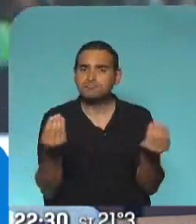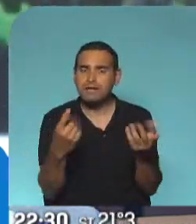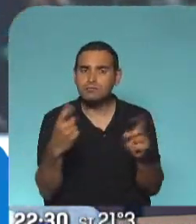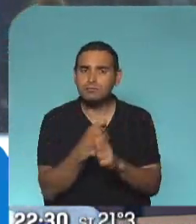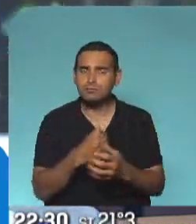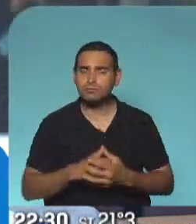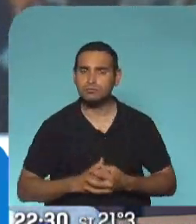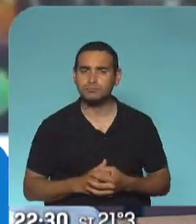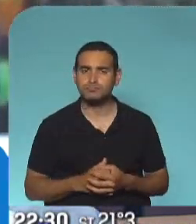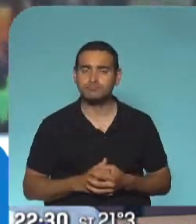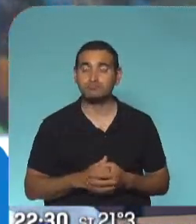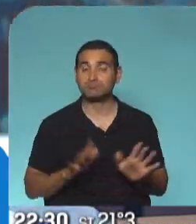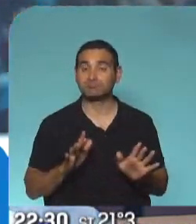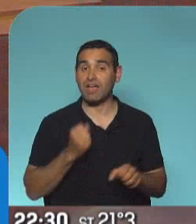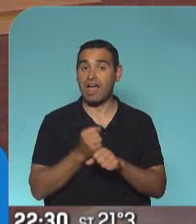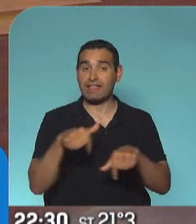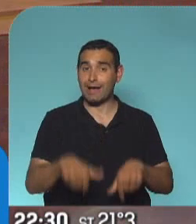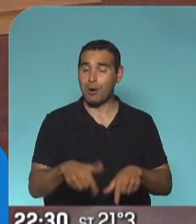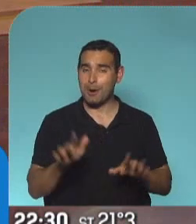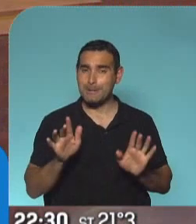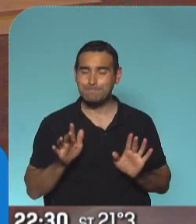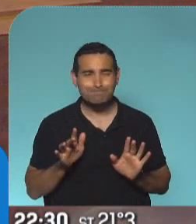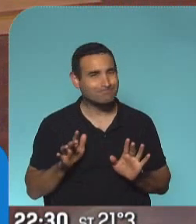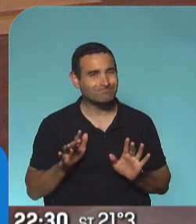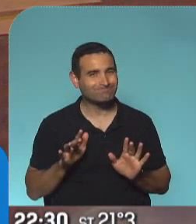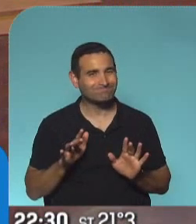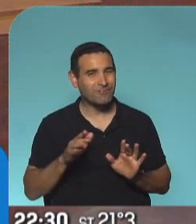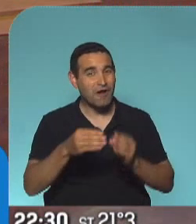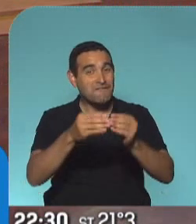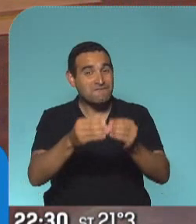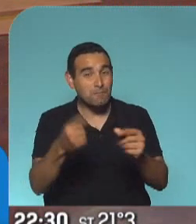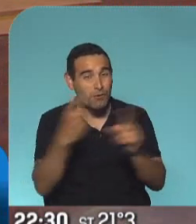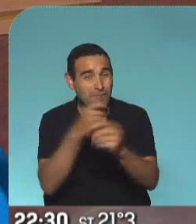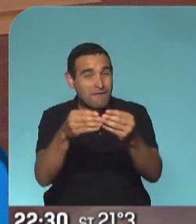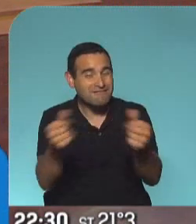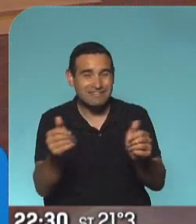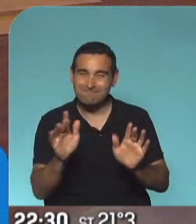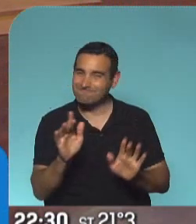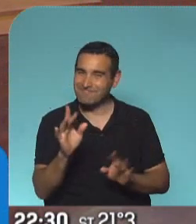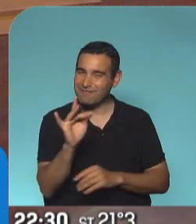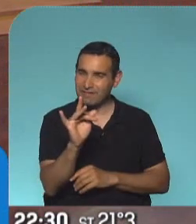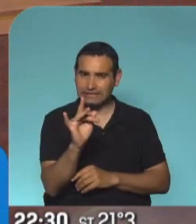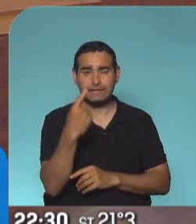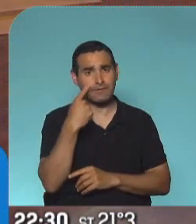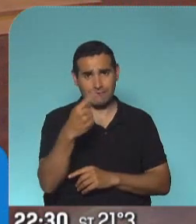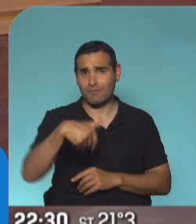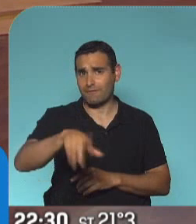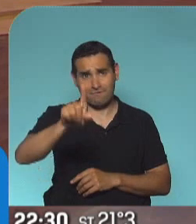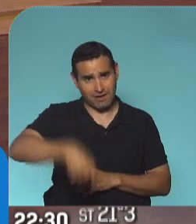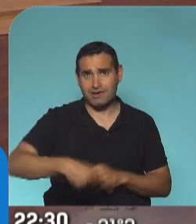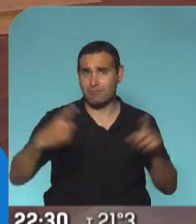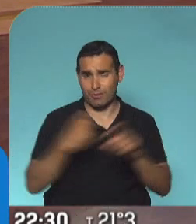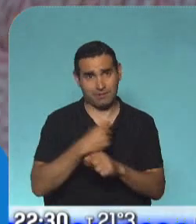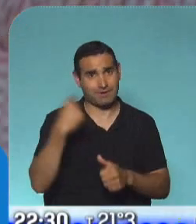Natalia? Por ahora no hay desenlace a la vista, sí consecuencias importantes para